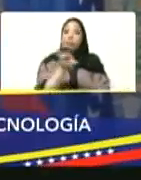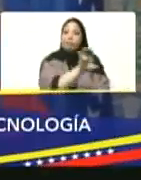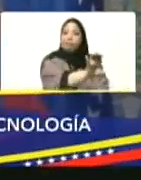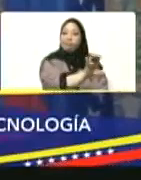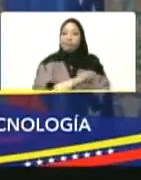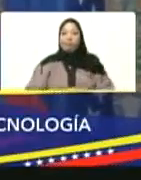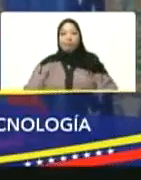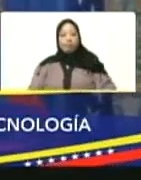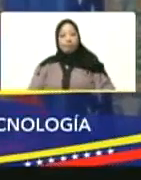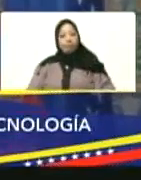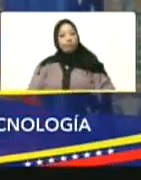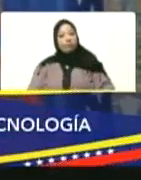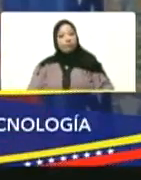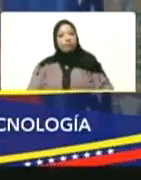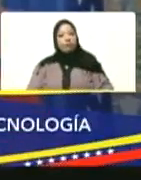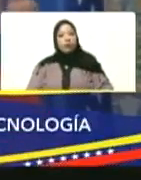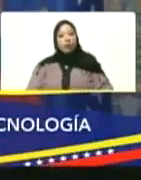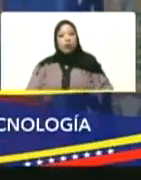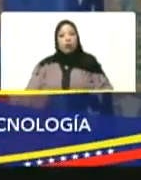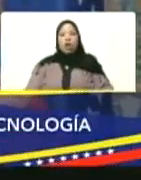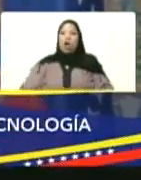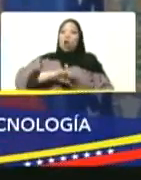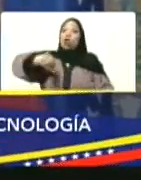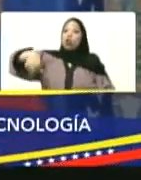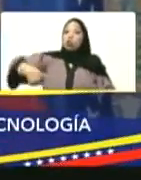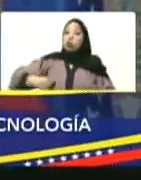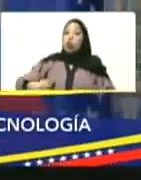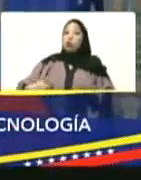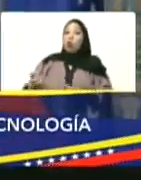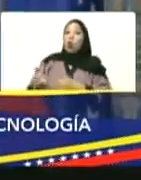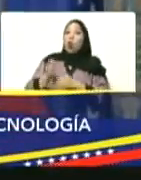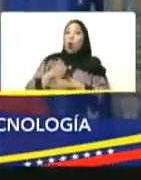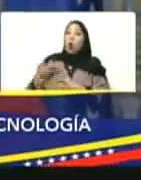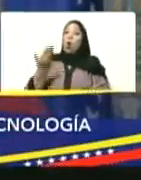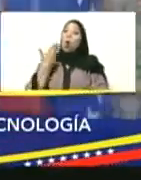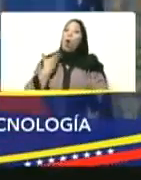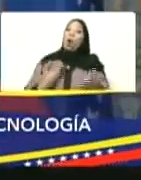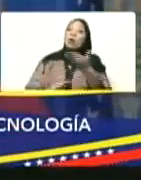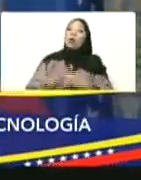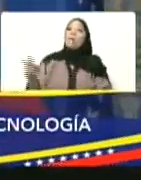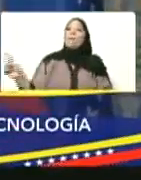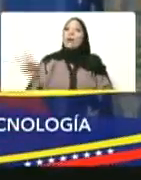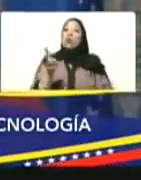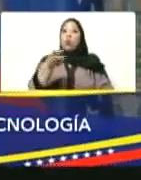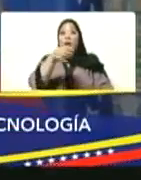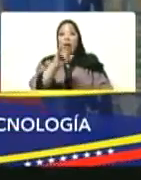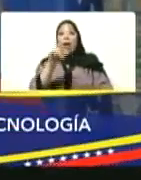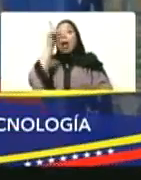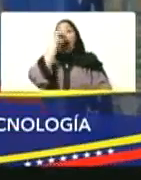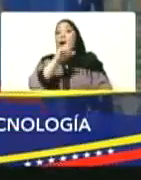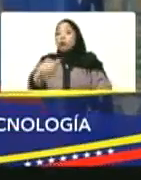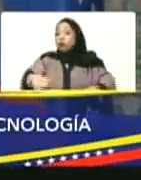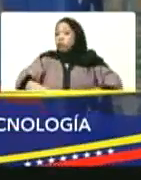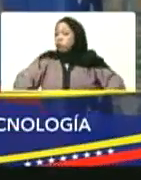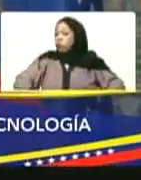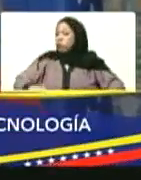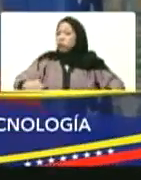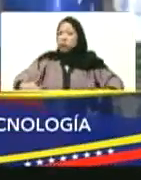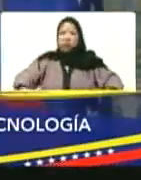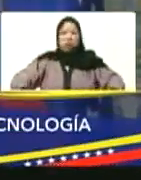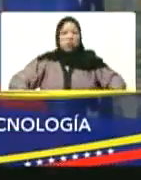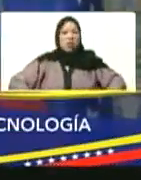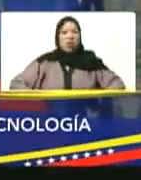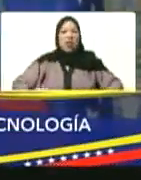Nosotros, como lo conversamos, en Venezuela hemos pasado años duros, el